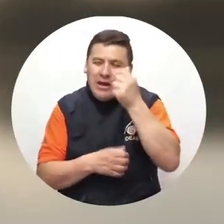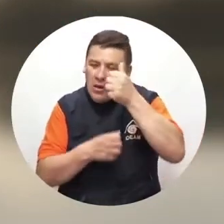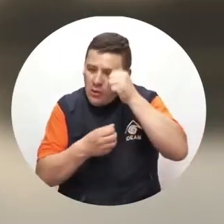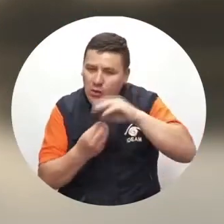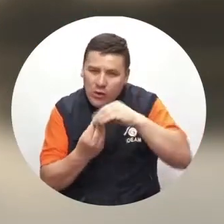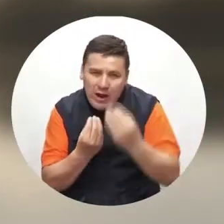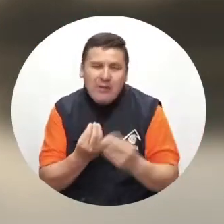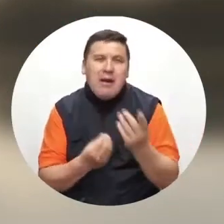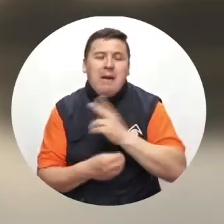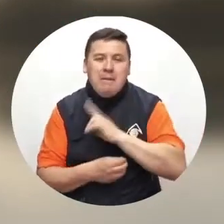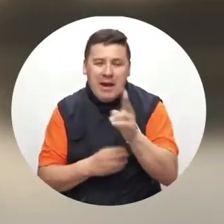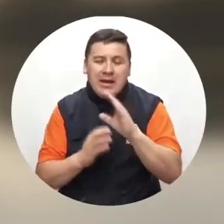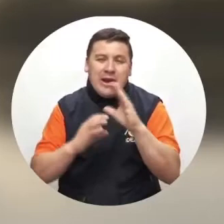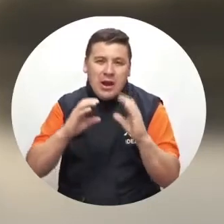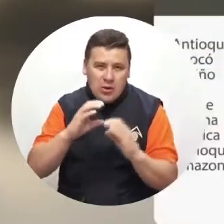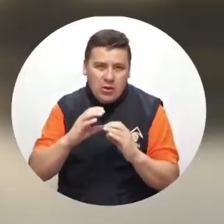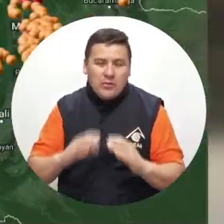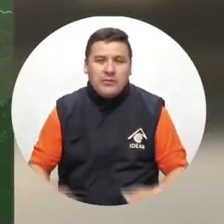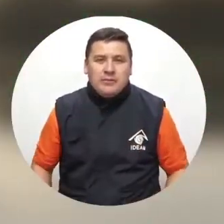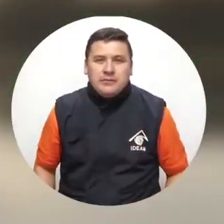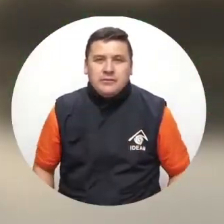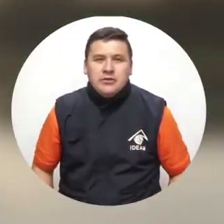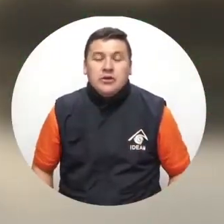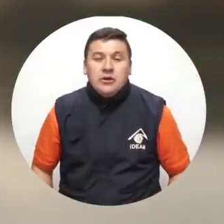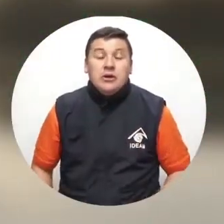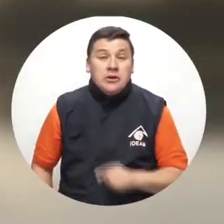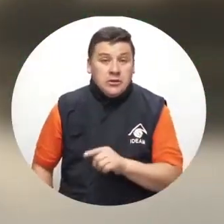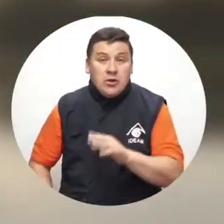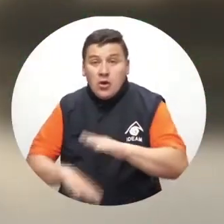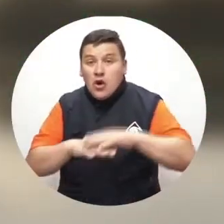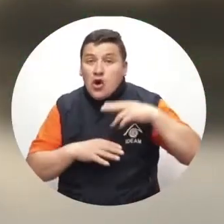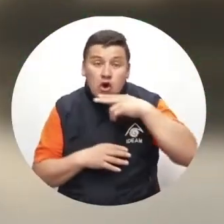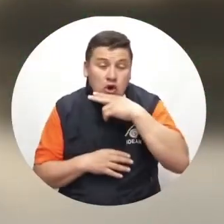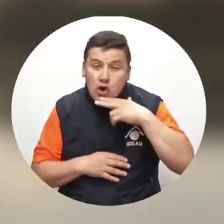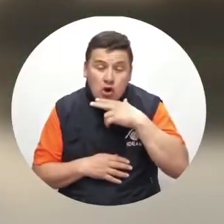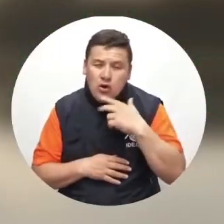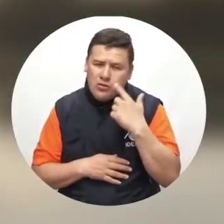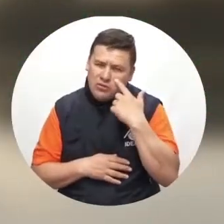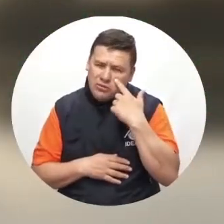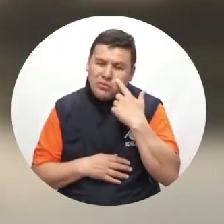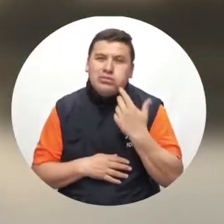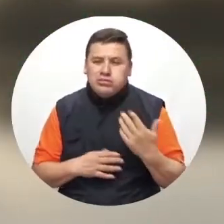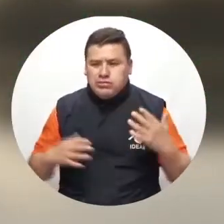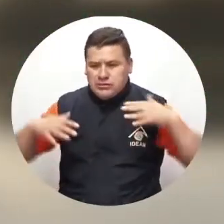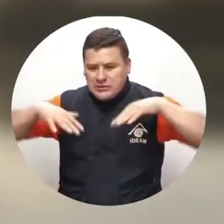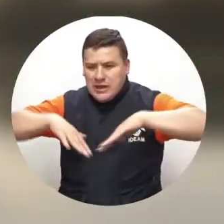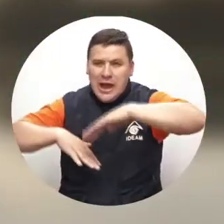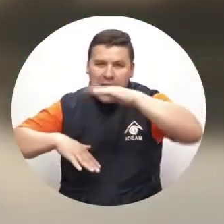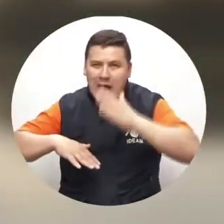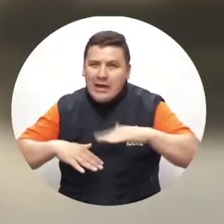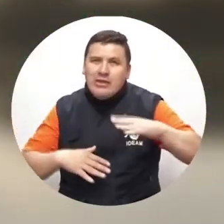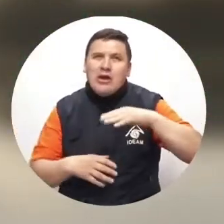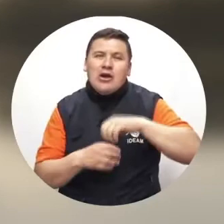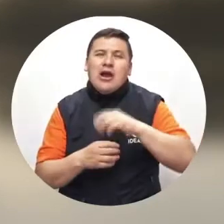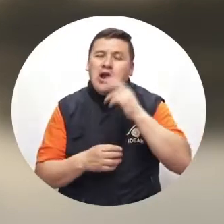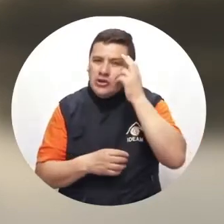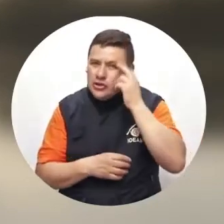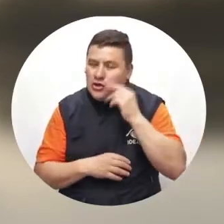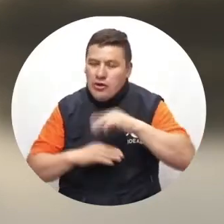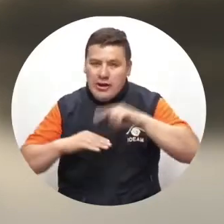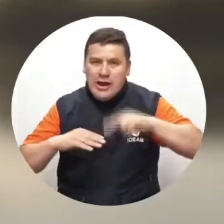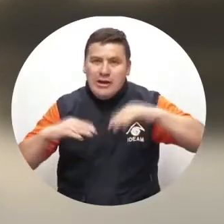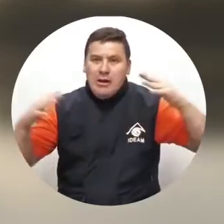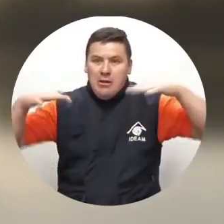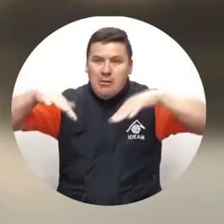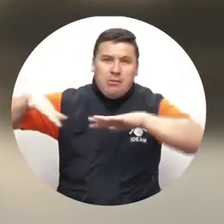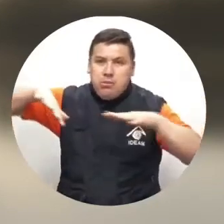Magdalena, Cundinamarca, Meta, Urabá, Valle, Cauca, Nariño y Chocó. Alerta roja por deslizamientos en sectores de Antioquia, Chocó